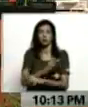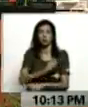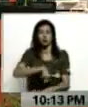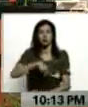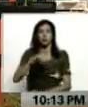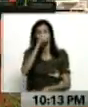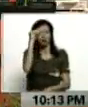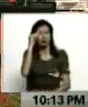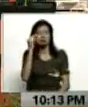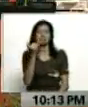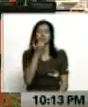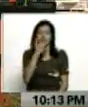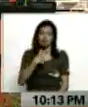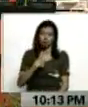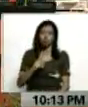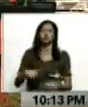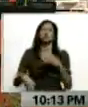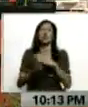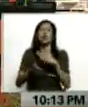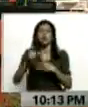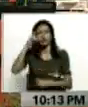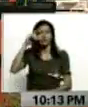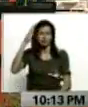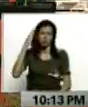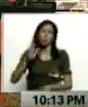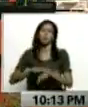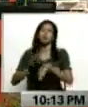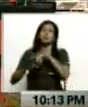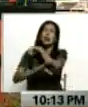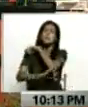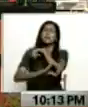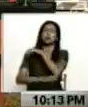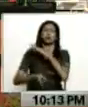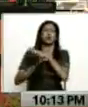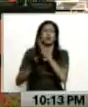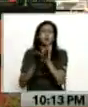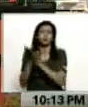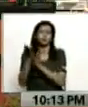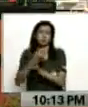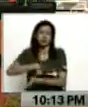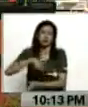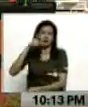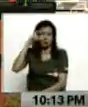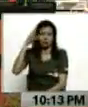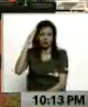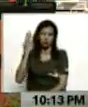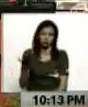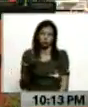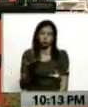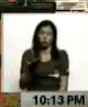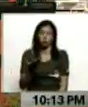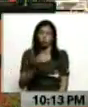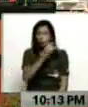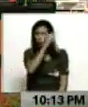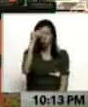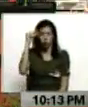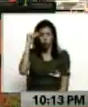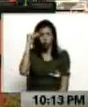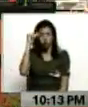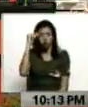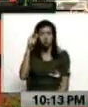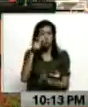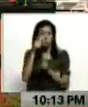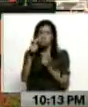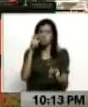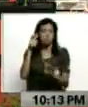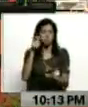sigue siendo ramal por tramposo un Pillo y Julio borge Julio borge no